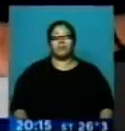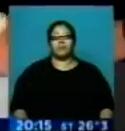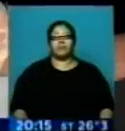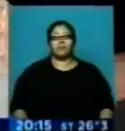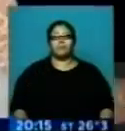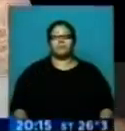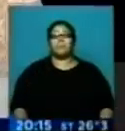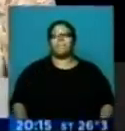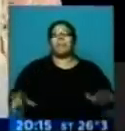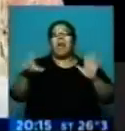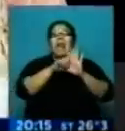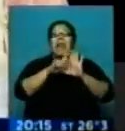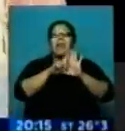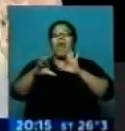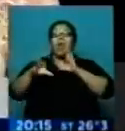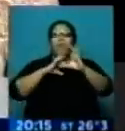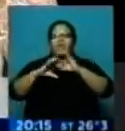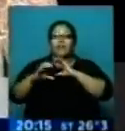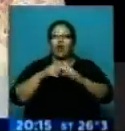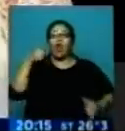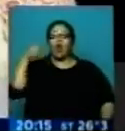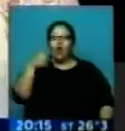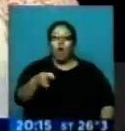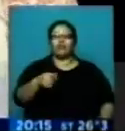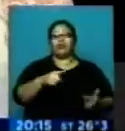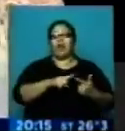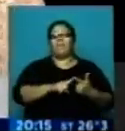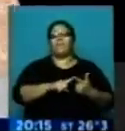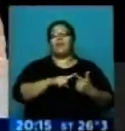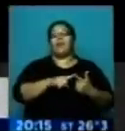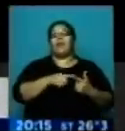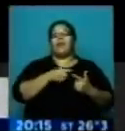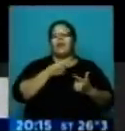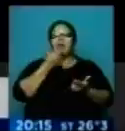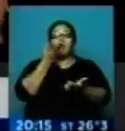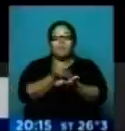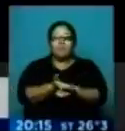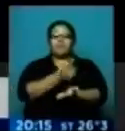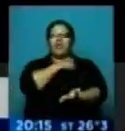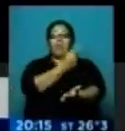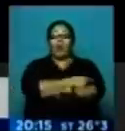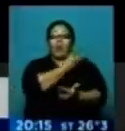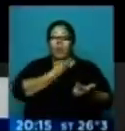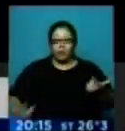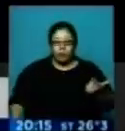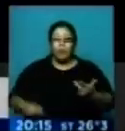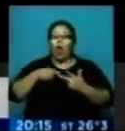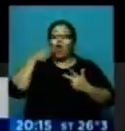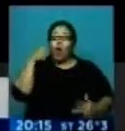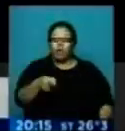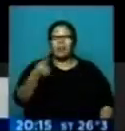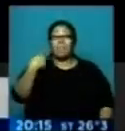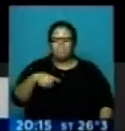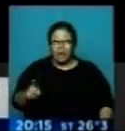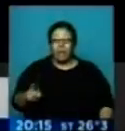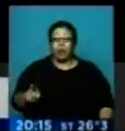contra la ley de medios, contra decretos del Poder Ejecutivo, pero les puedo asegurar que en mi